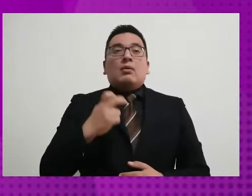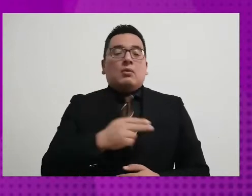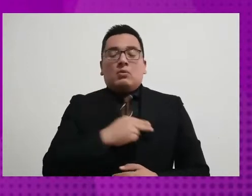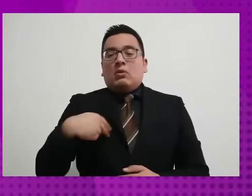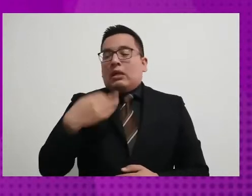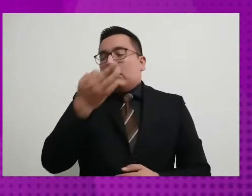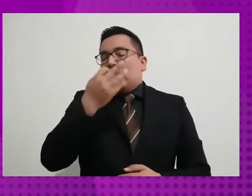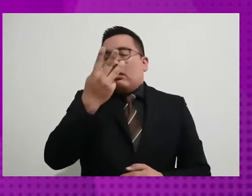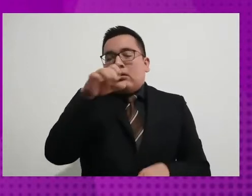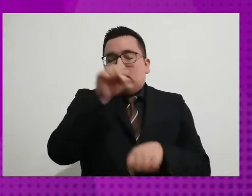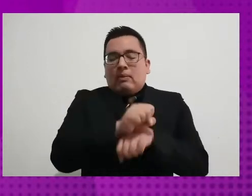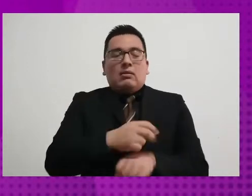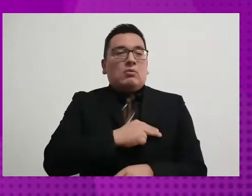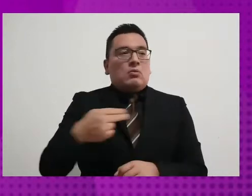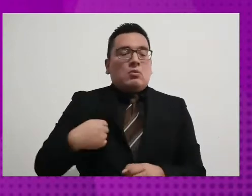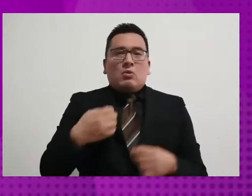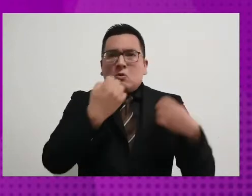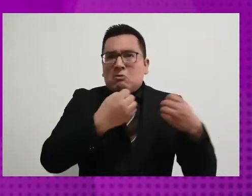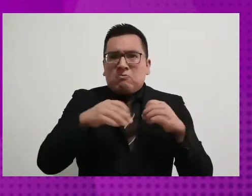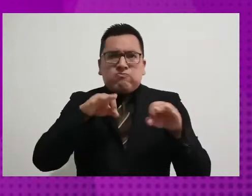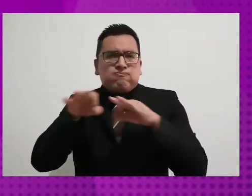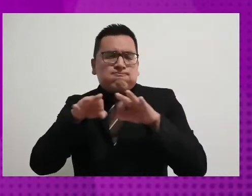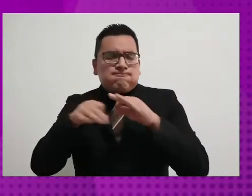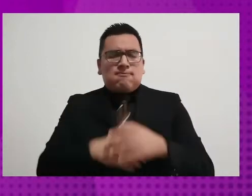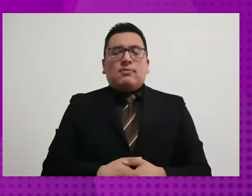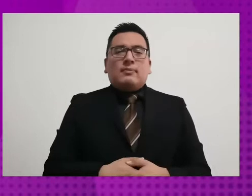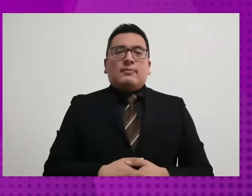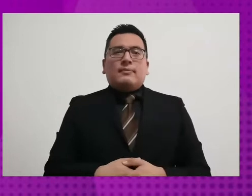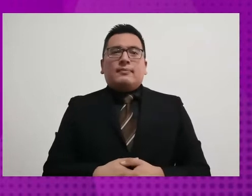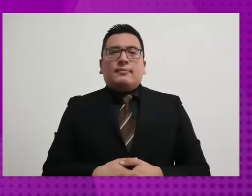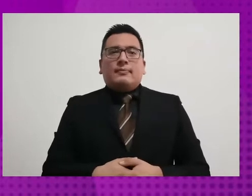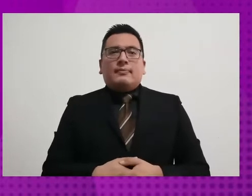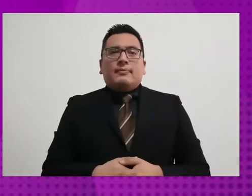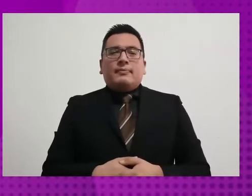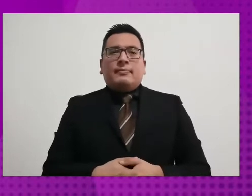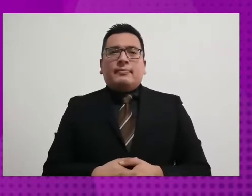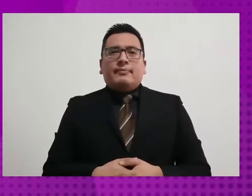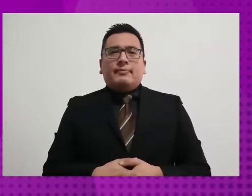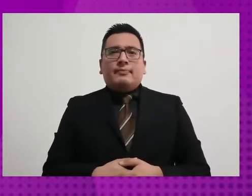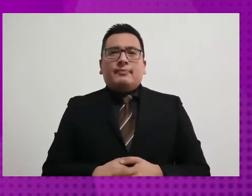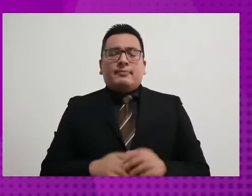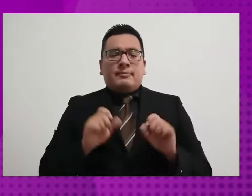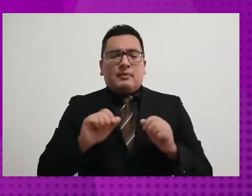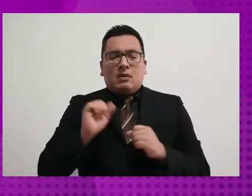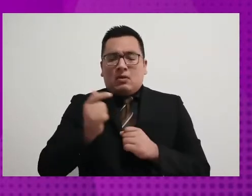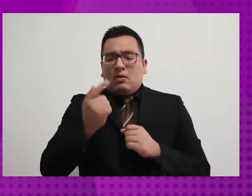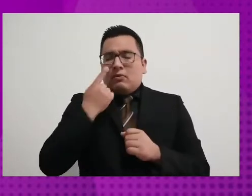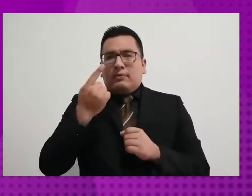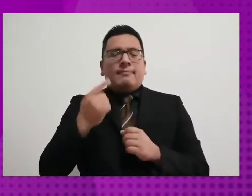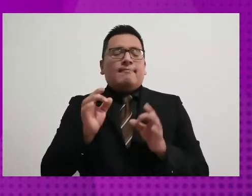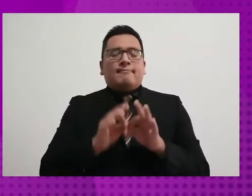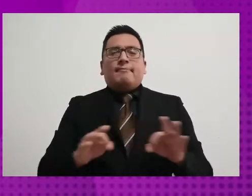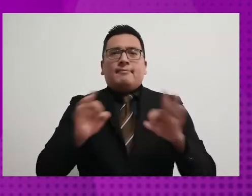ya a menos de 3 semanas, estamos trabajando las y los consejeros en estos lineamientos y en la creación de una cosa que nos parece muy,